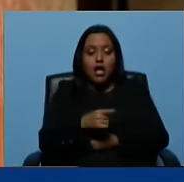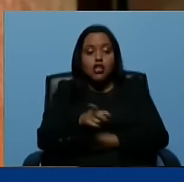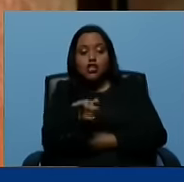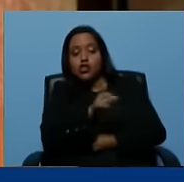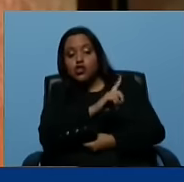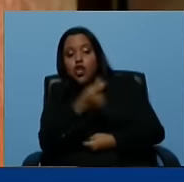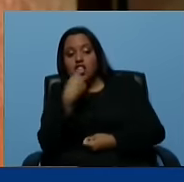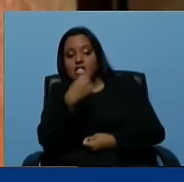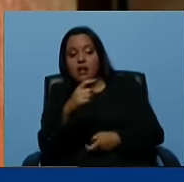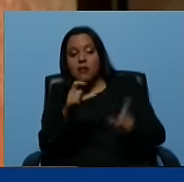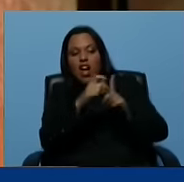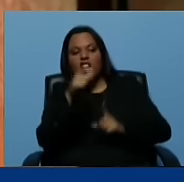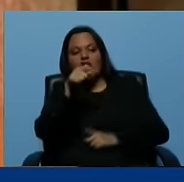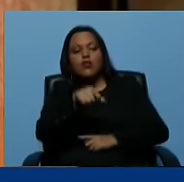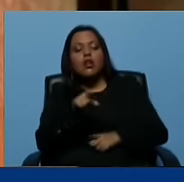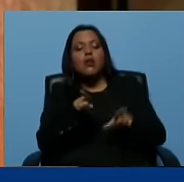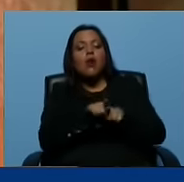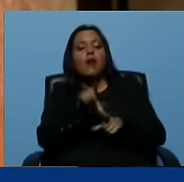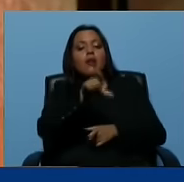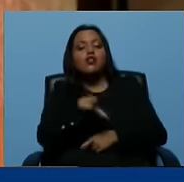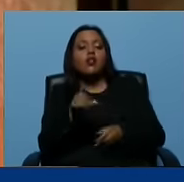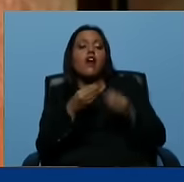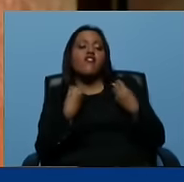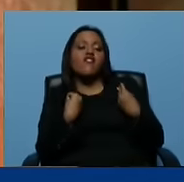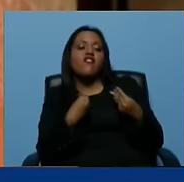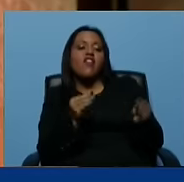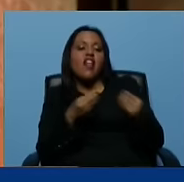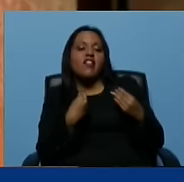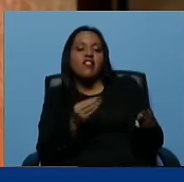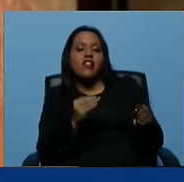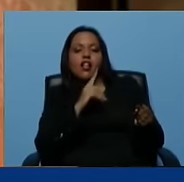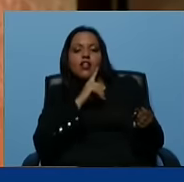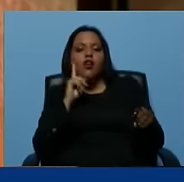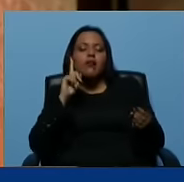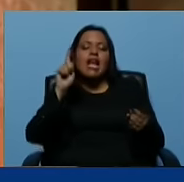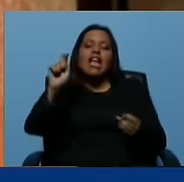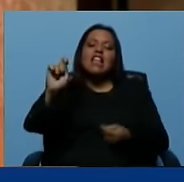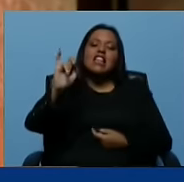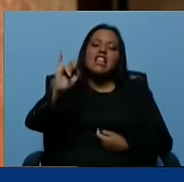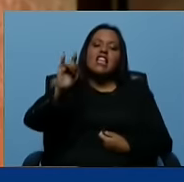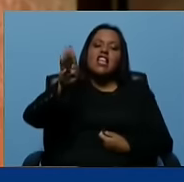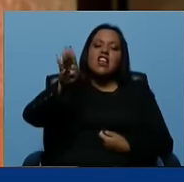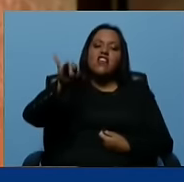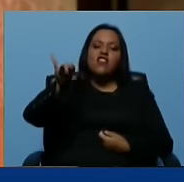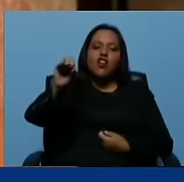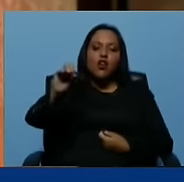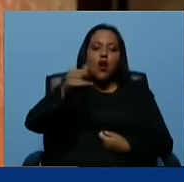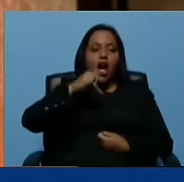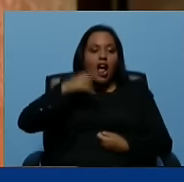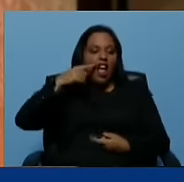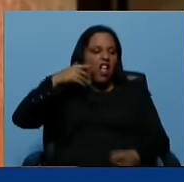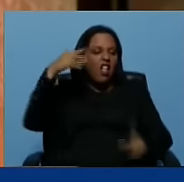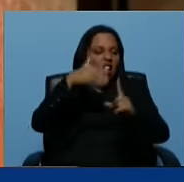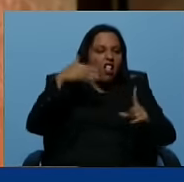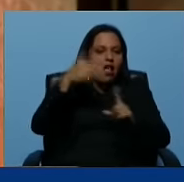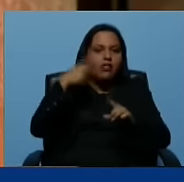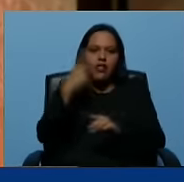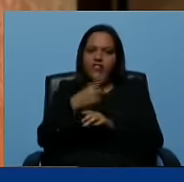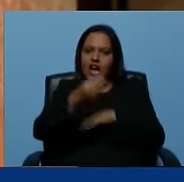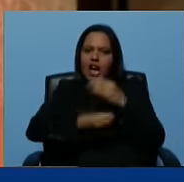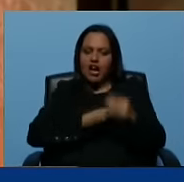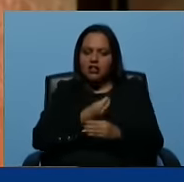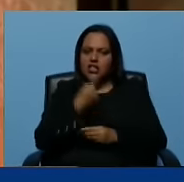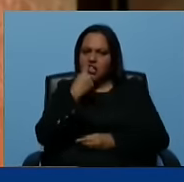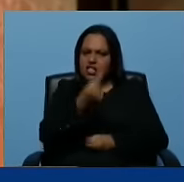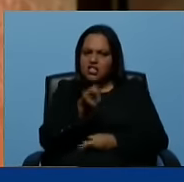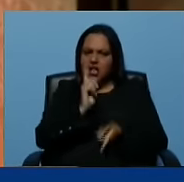te pronuncias, eres un tibio. Fue la frase que utilizaron, fue la palabra que utilizaron. Estaban obligados a pronunciarse,